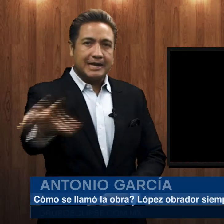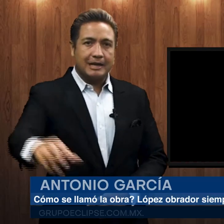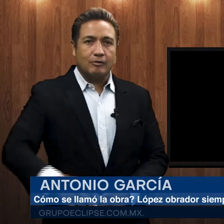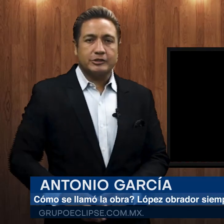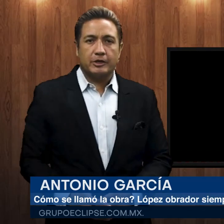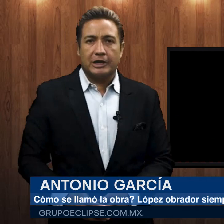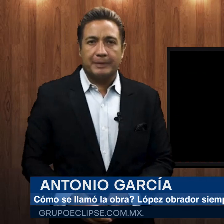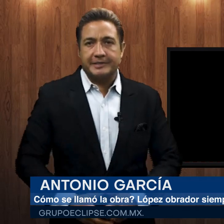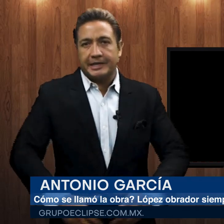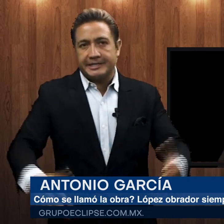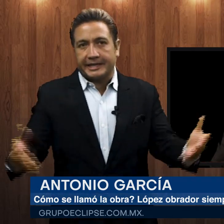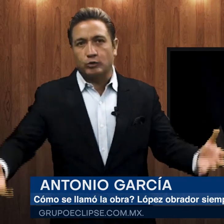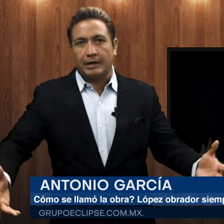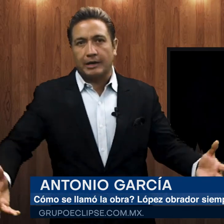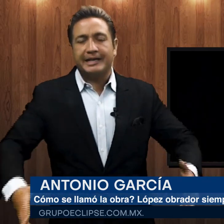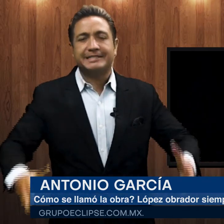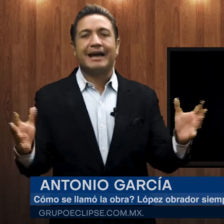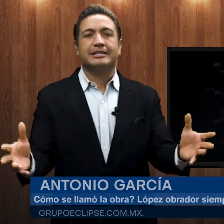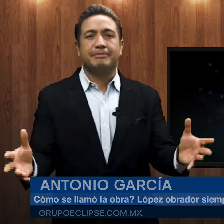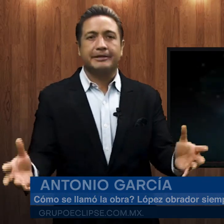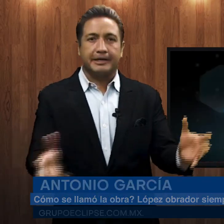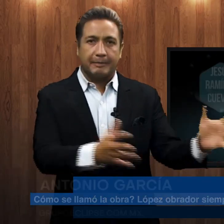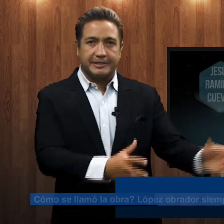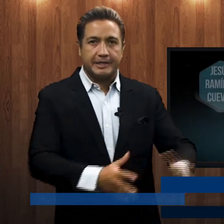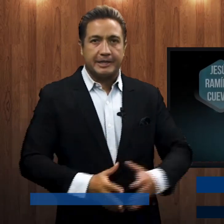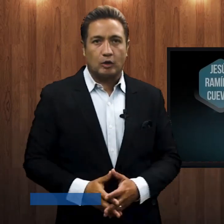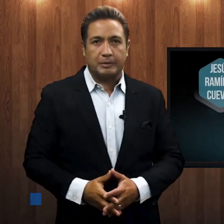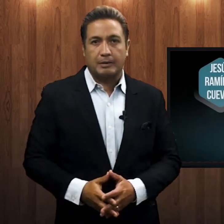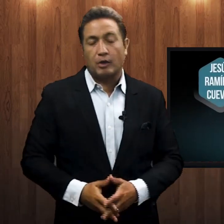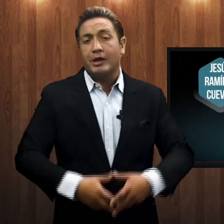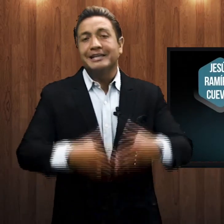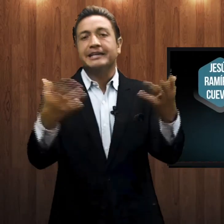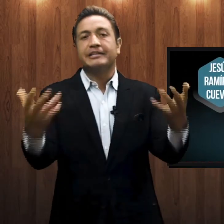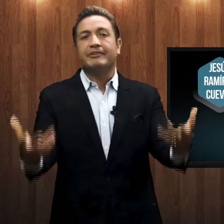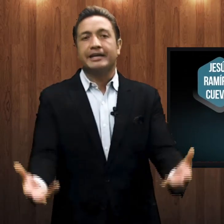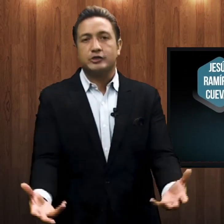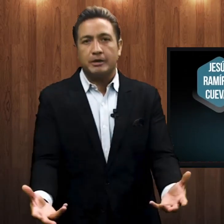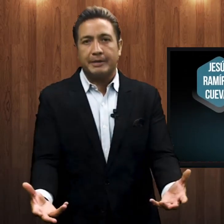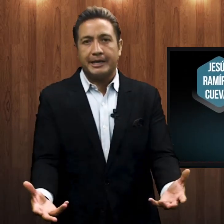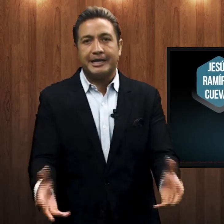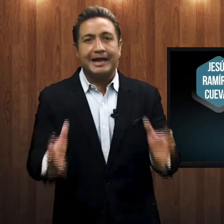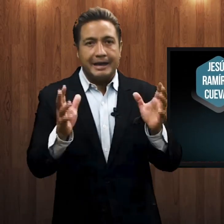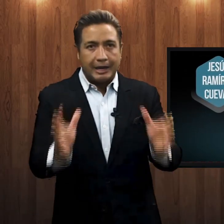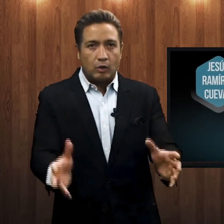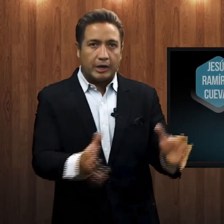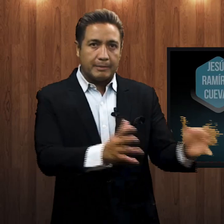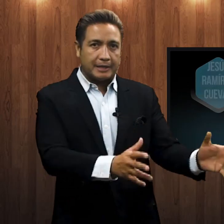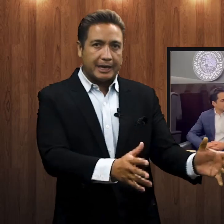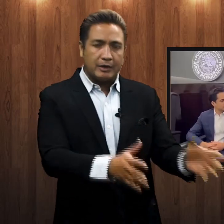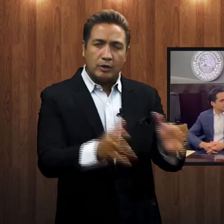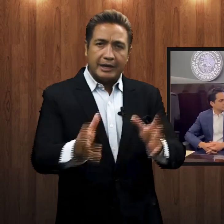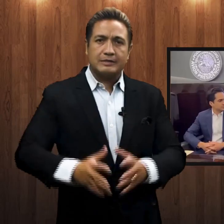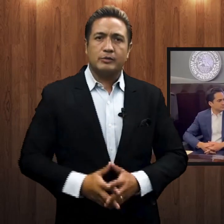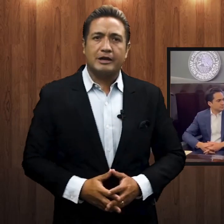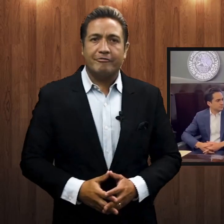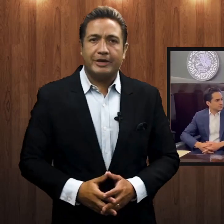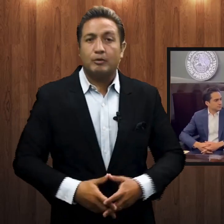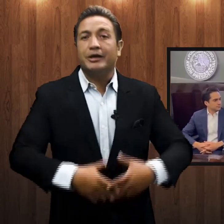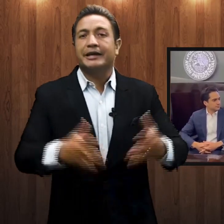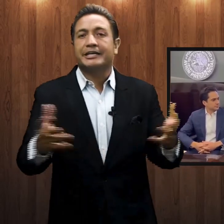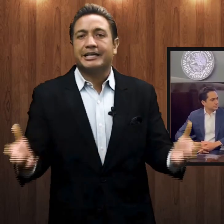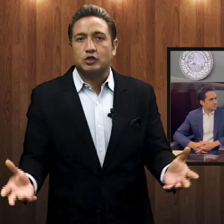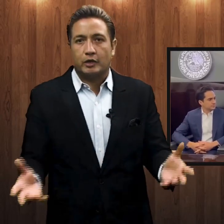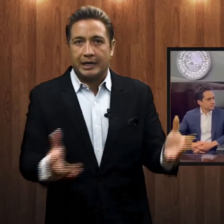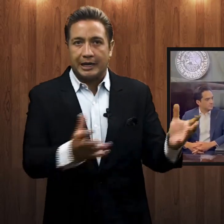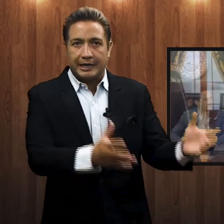acto. Sale el vocero de la presidencia, Jesús Ramírez, a desmentir que el presidente López Obrador se desvaneció en Mérida, negó que el mandatario estuviera enfermo